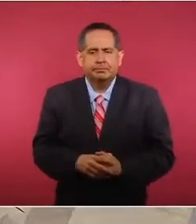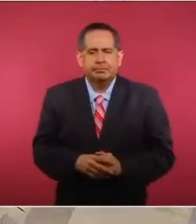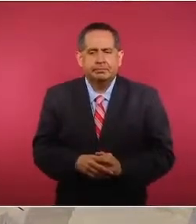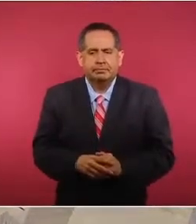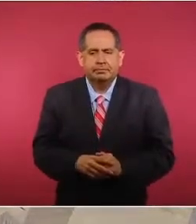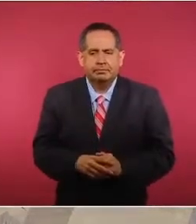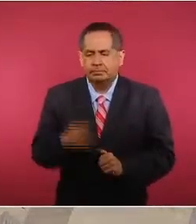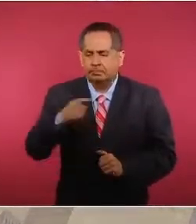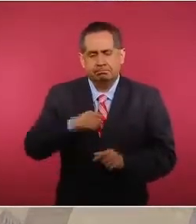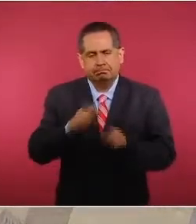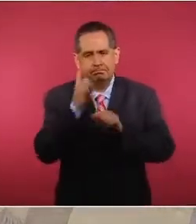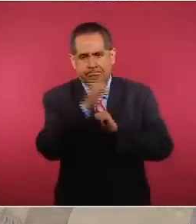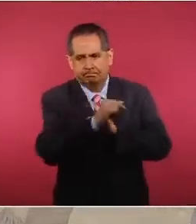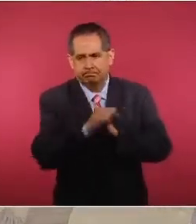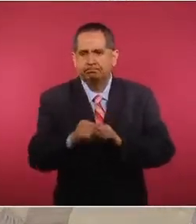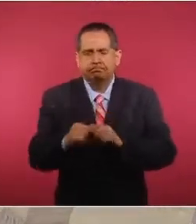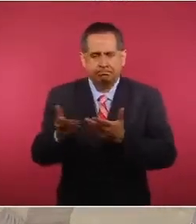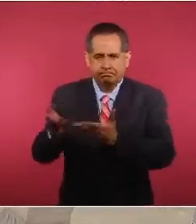me voy.